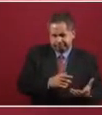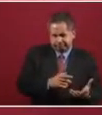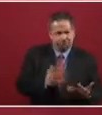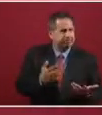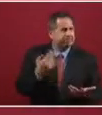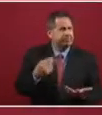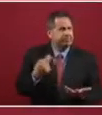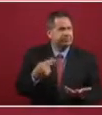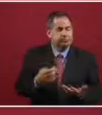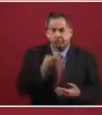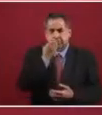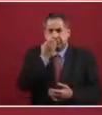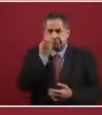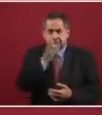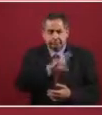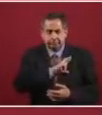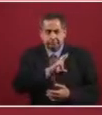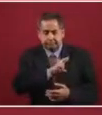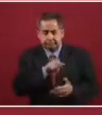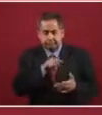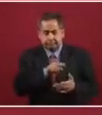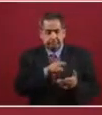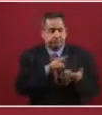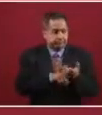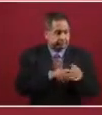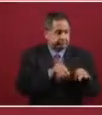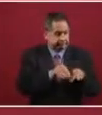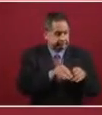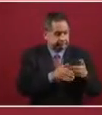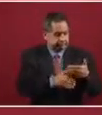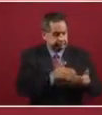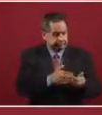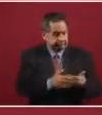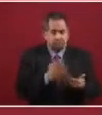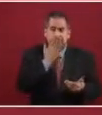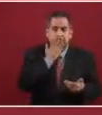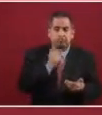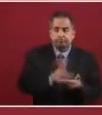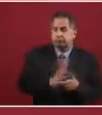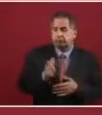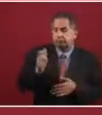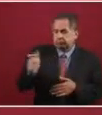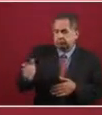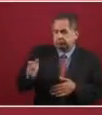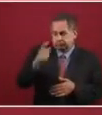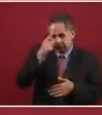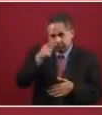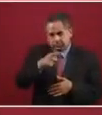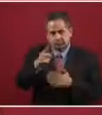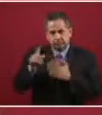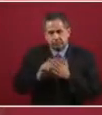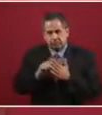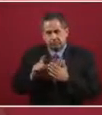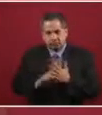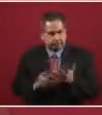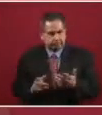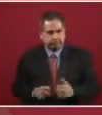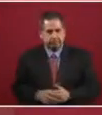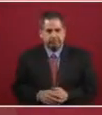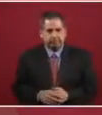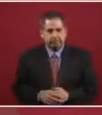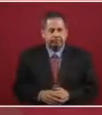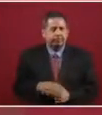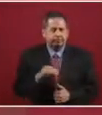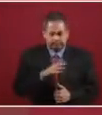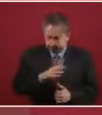¿cómo se llama? Escuelas particulares que están trabajando y no tienen para pagar su mensualidad.